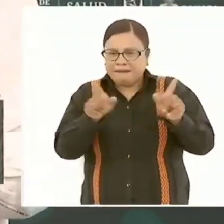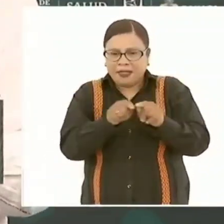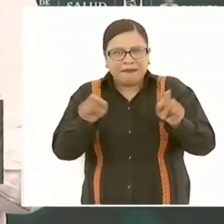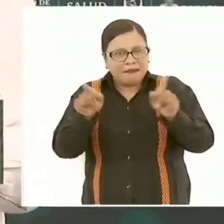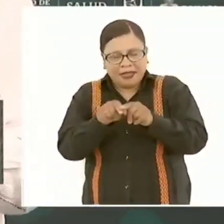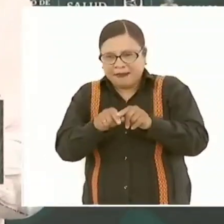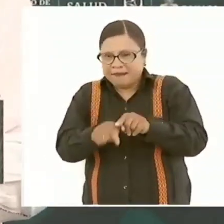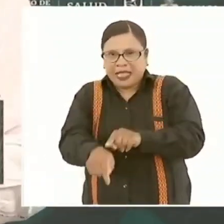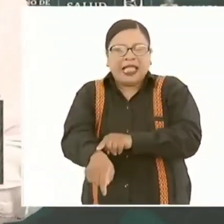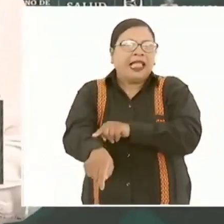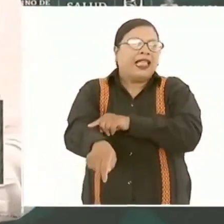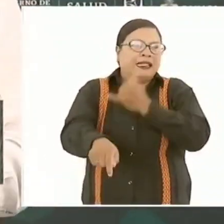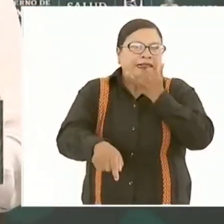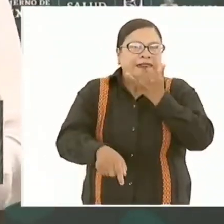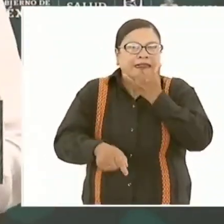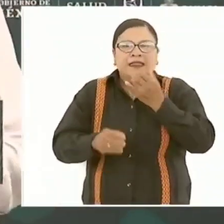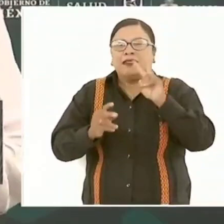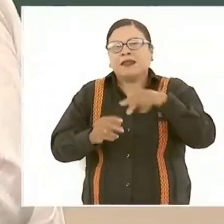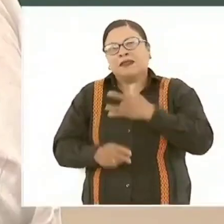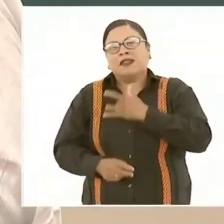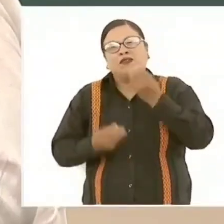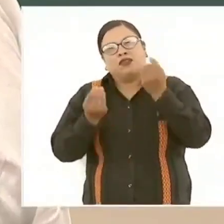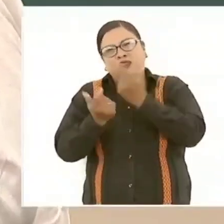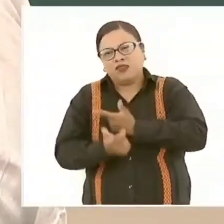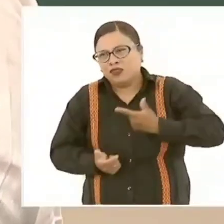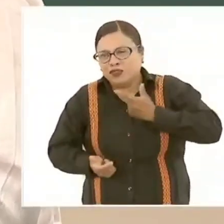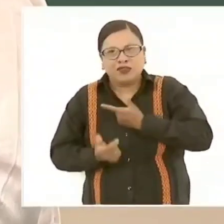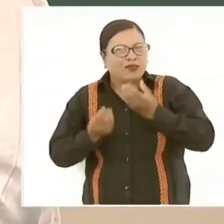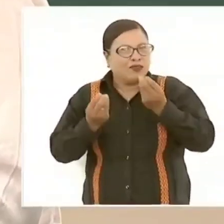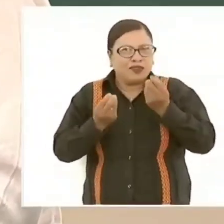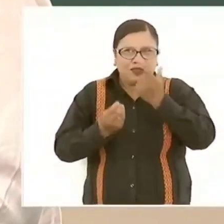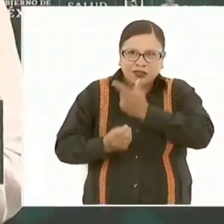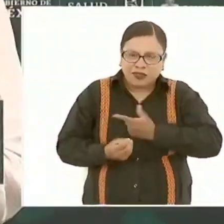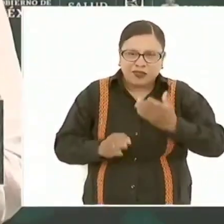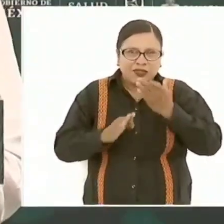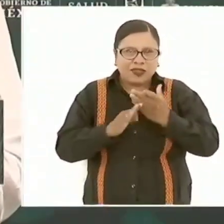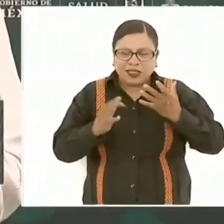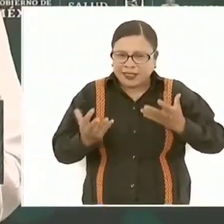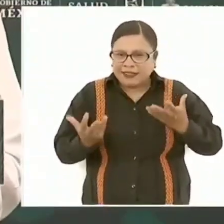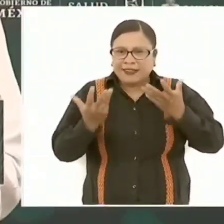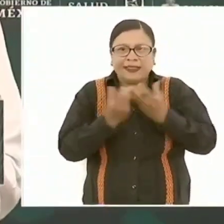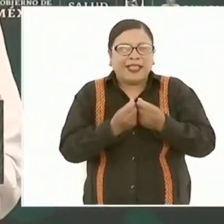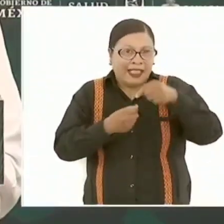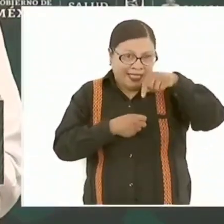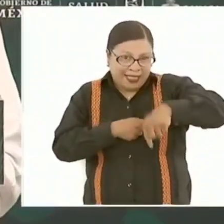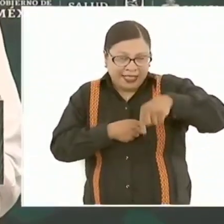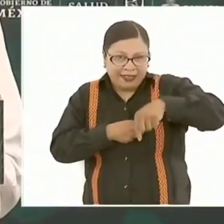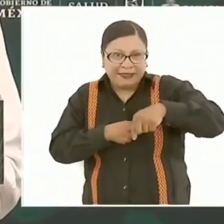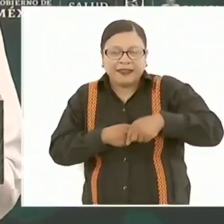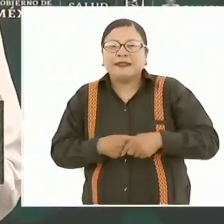decía, y me dio muchísimo gusto, mucho gusto estar con ustedes.